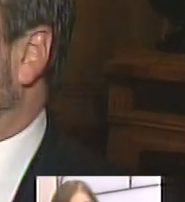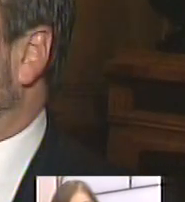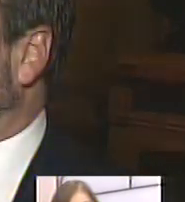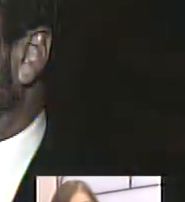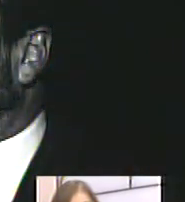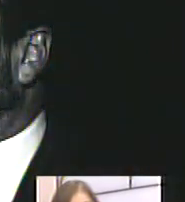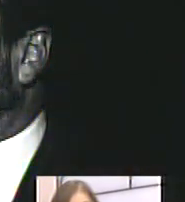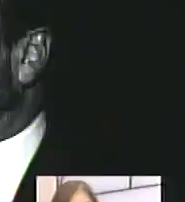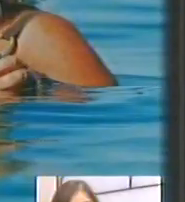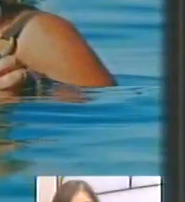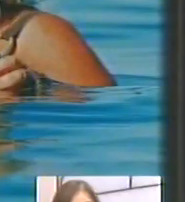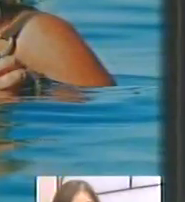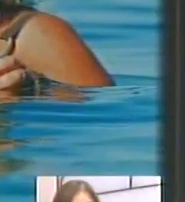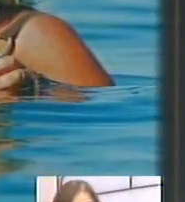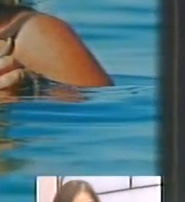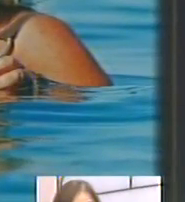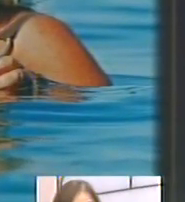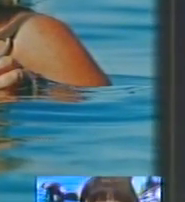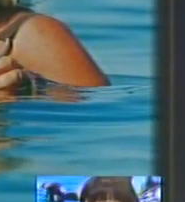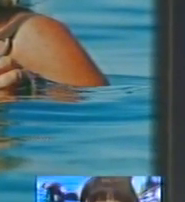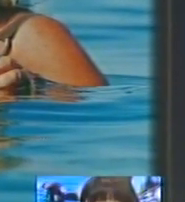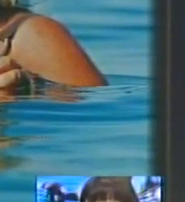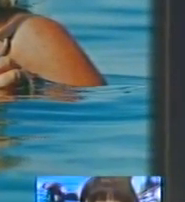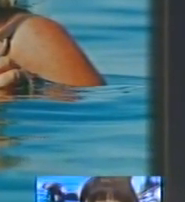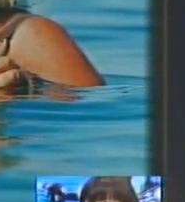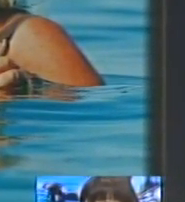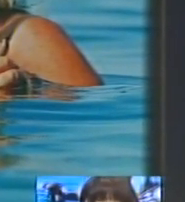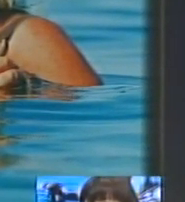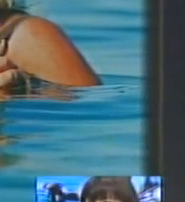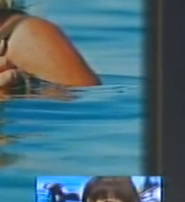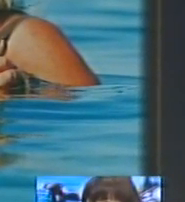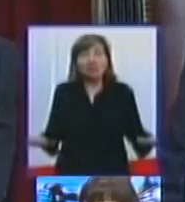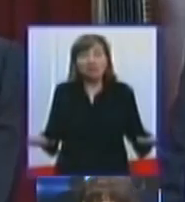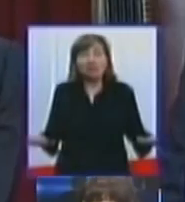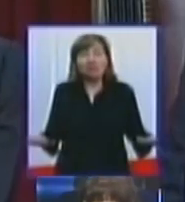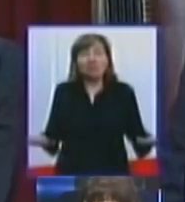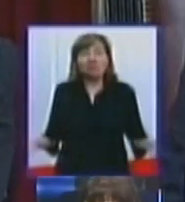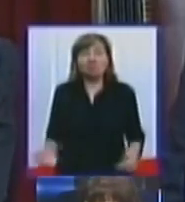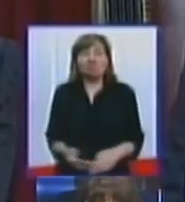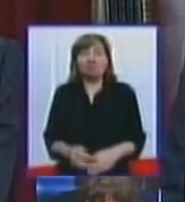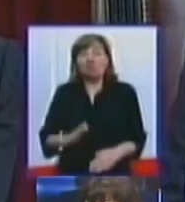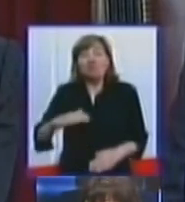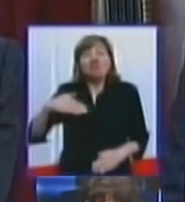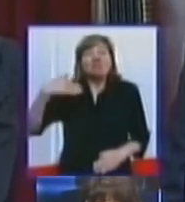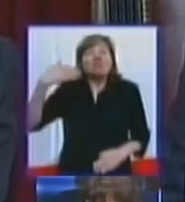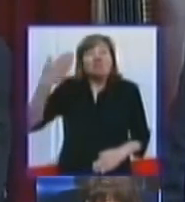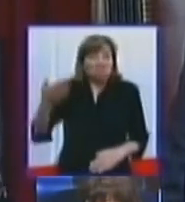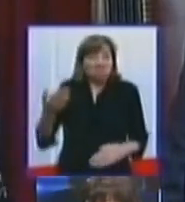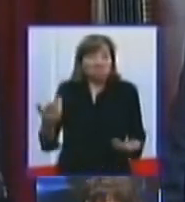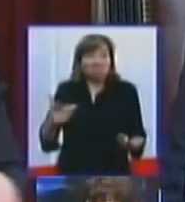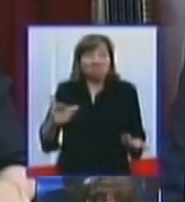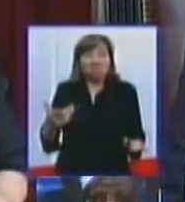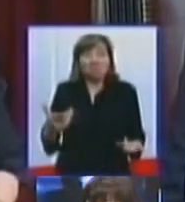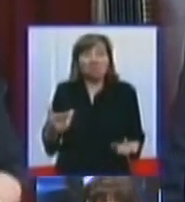absoluto. Ya que Elisa se perdió el discurso presidencial de hoy, he aquí algunos tramos